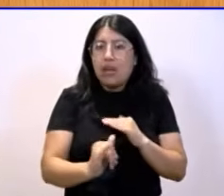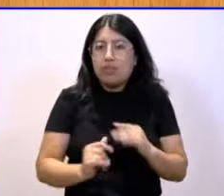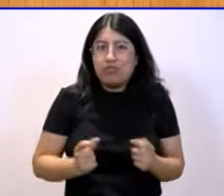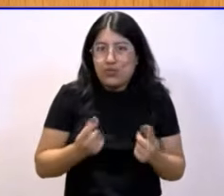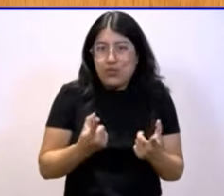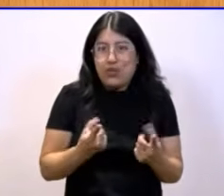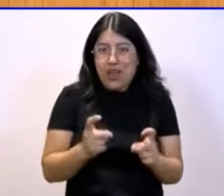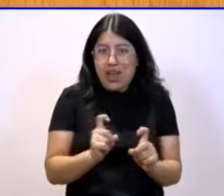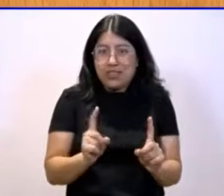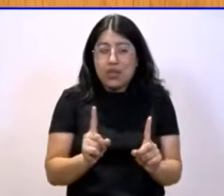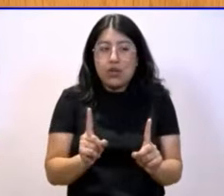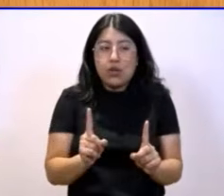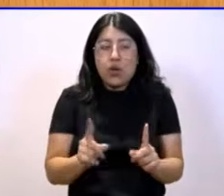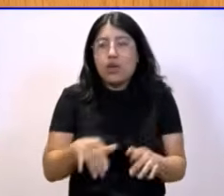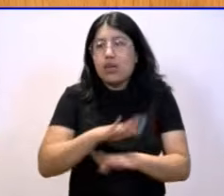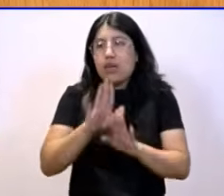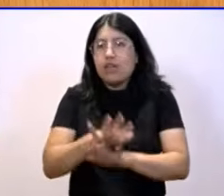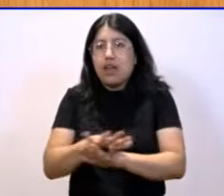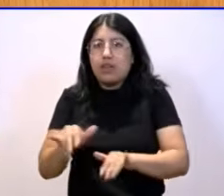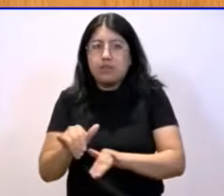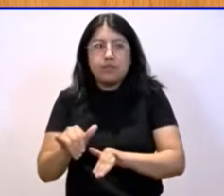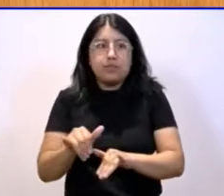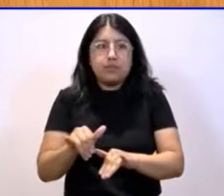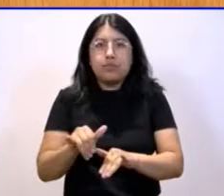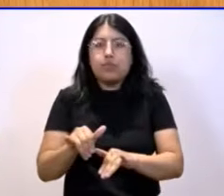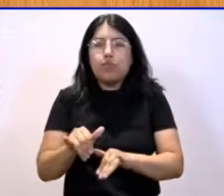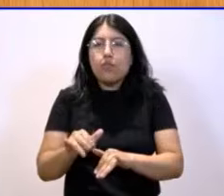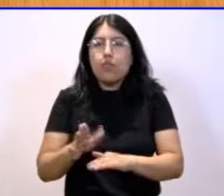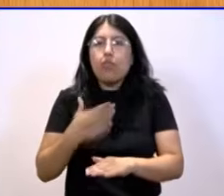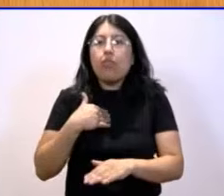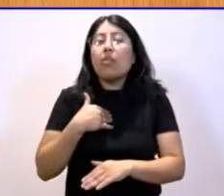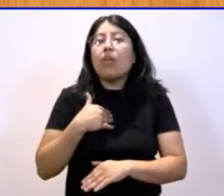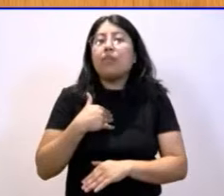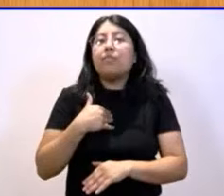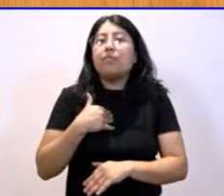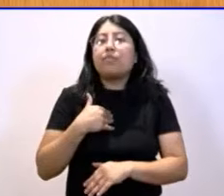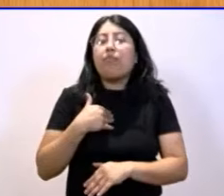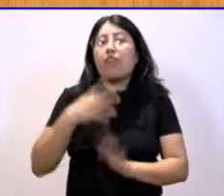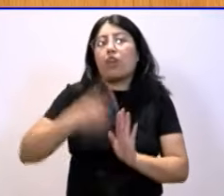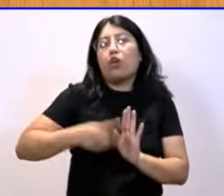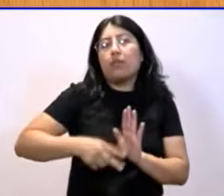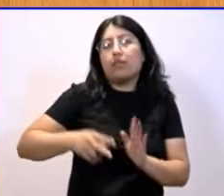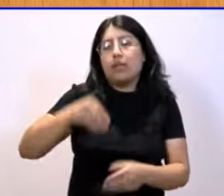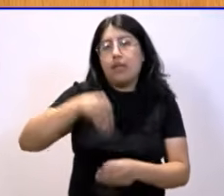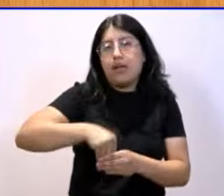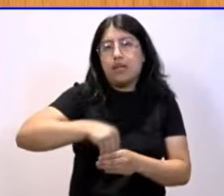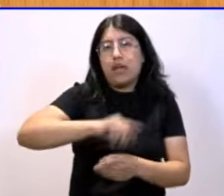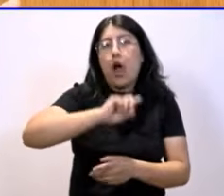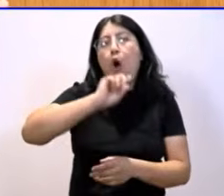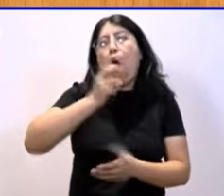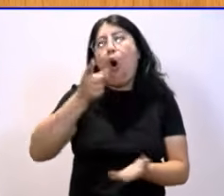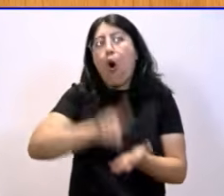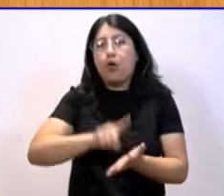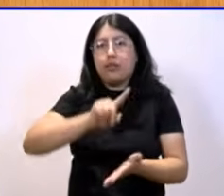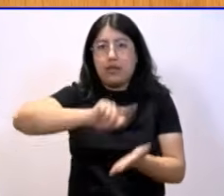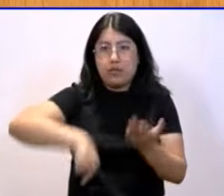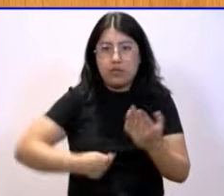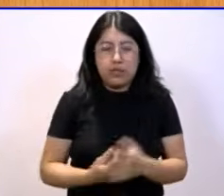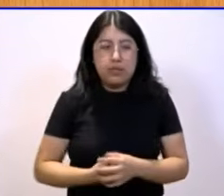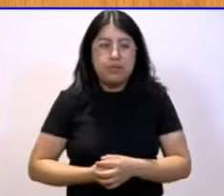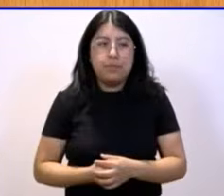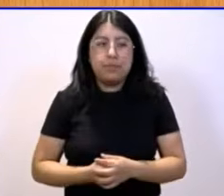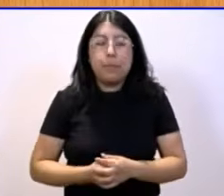pagar indemnizaciones, cuando además luego, por la propia normativa interna, pues vamos a tenerlos que volver a contratar? Y usted me dirá,